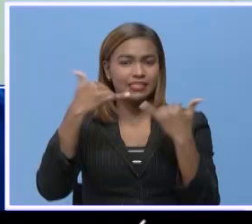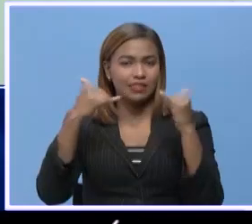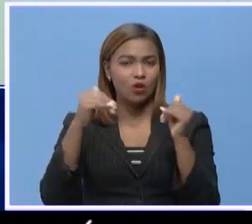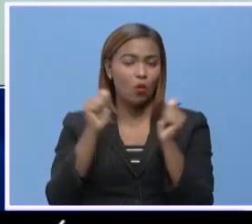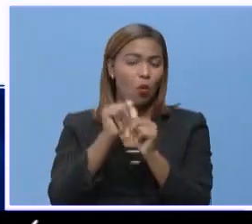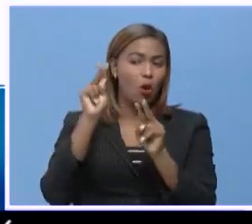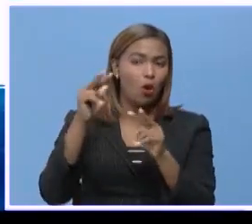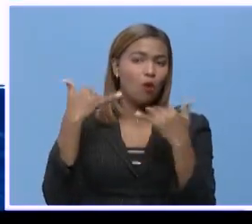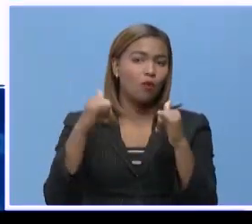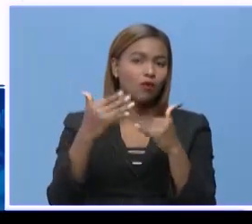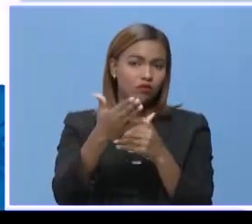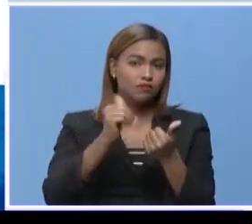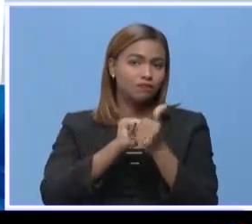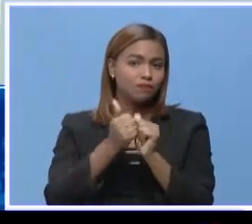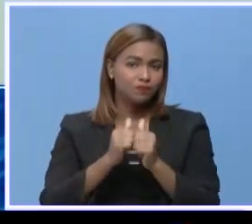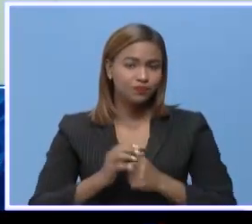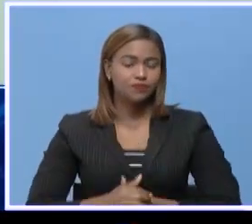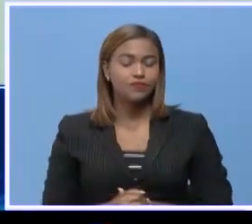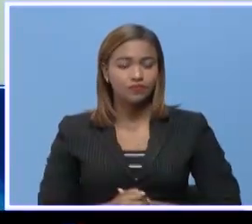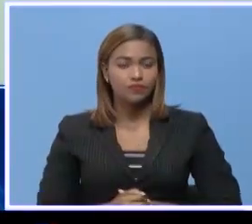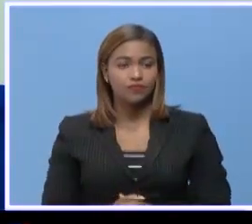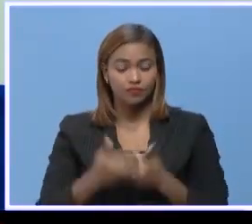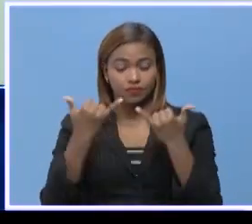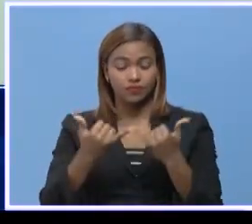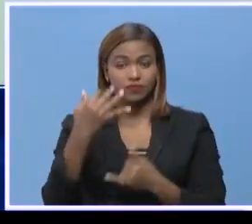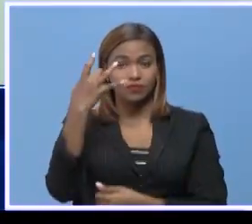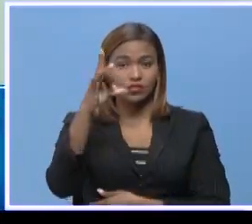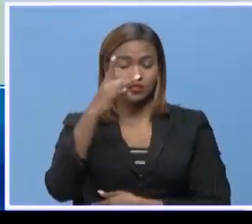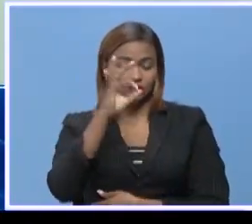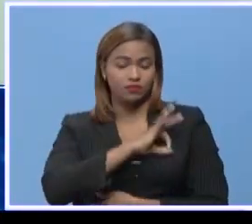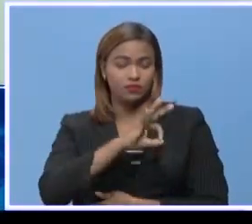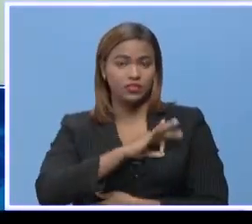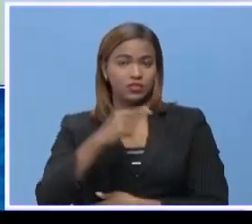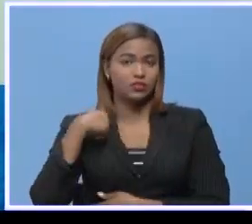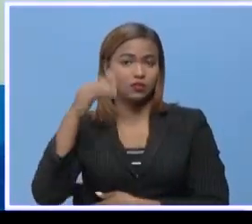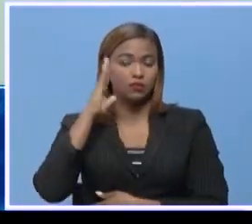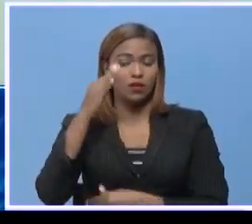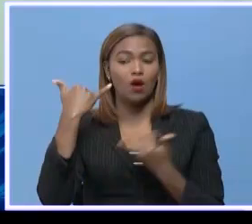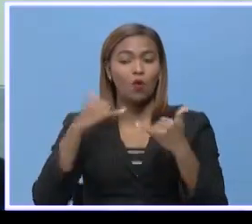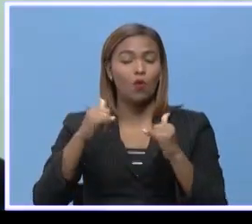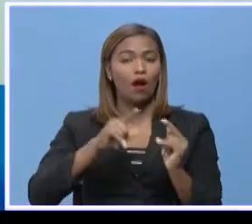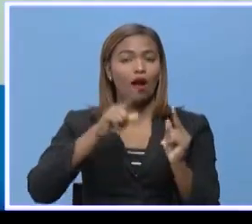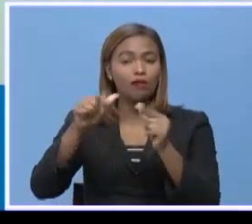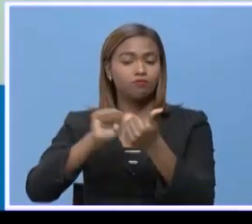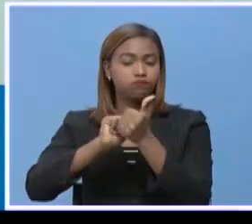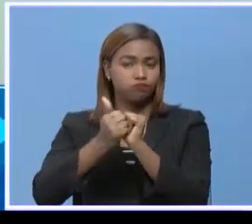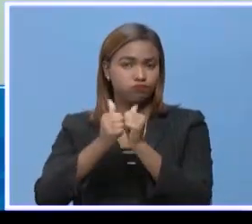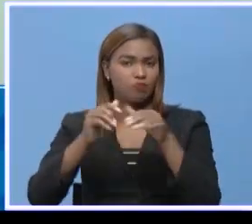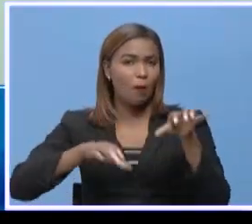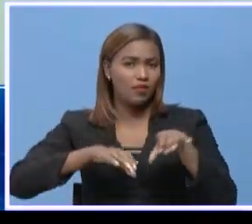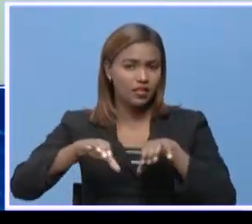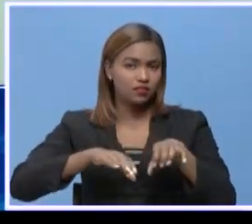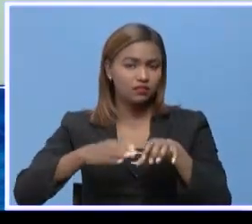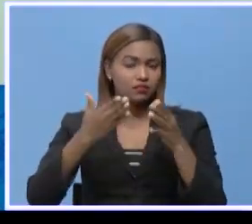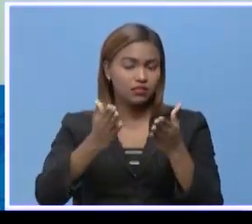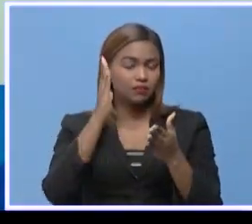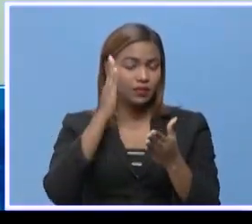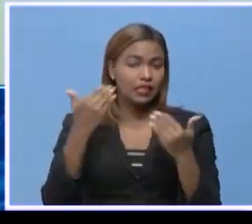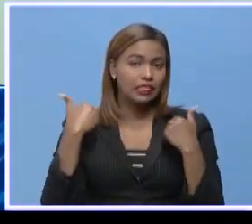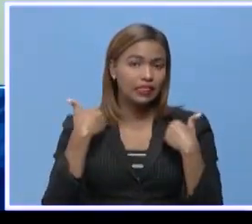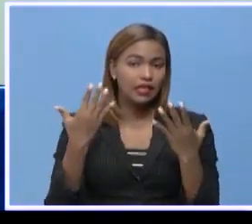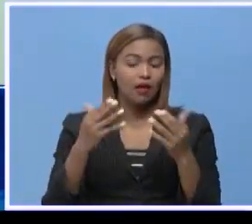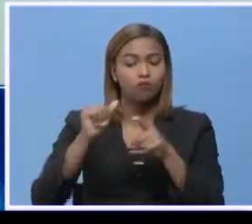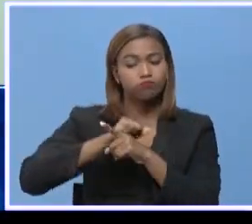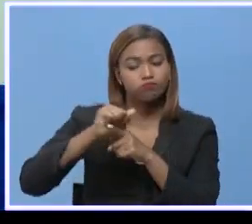con miras a las Olimpiadas. Ahora el 18 de febrero vamos al Gran Prix de Tel Aviv. Ahí estaríamos haciendo una